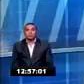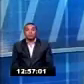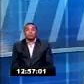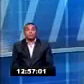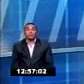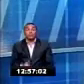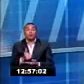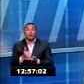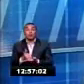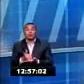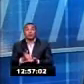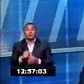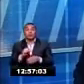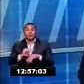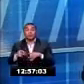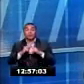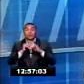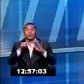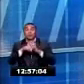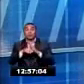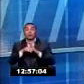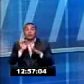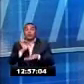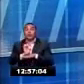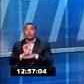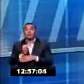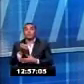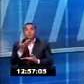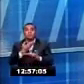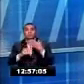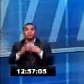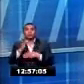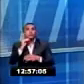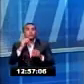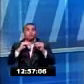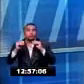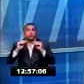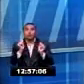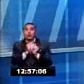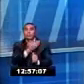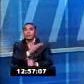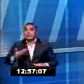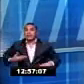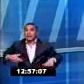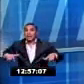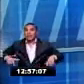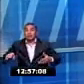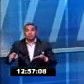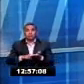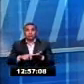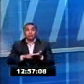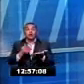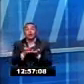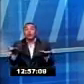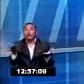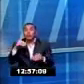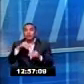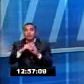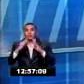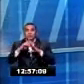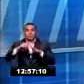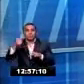y beneficiarios de crédito Seban Ecuador compartieron sus experiencias con el presidente Lenín Moreno en una reunión en el Palacio de